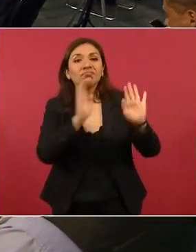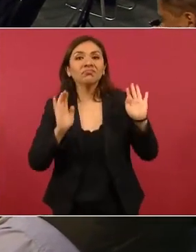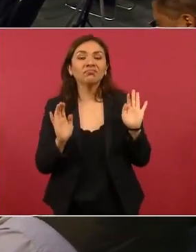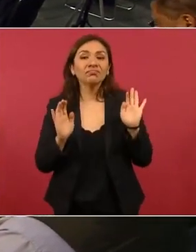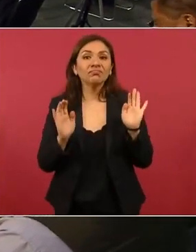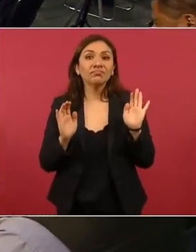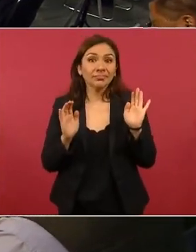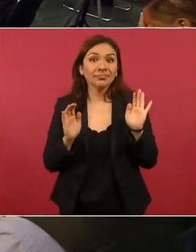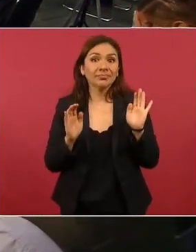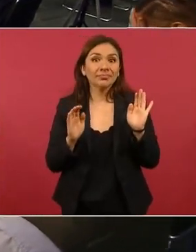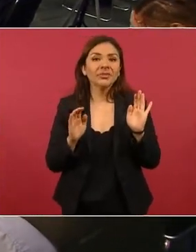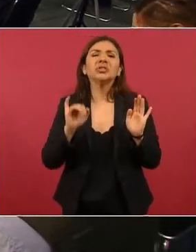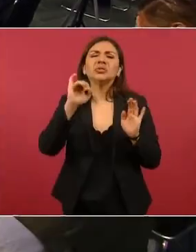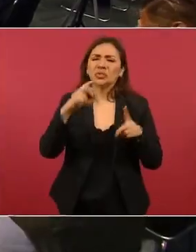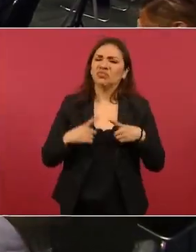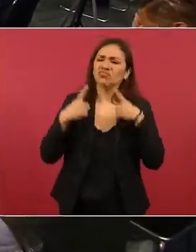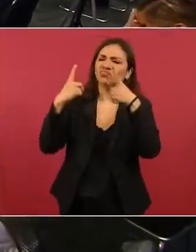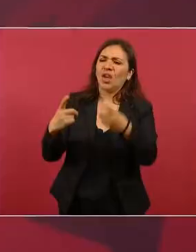Le daban contratos